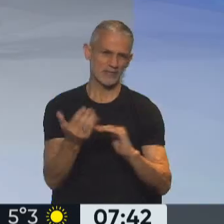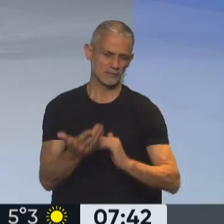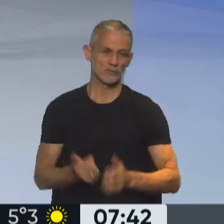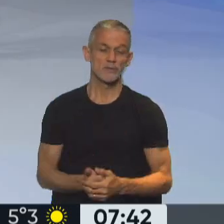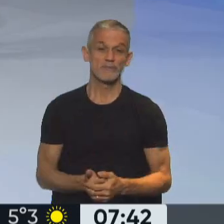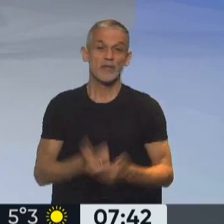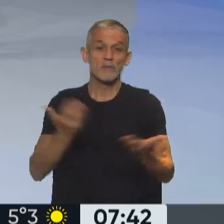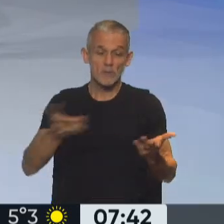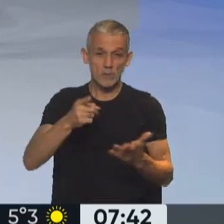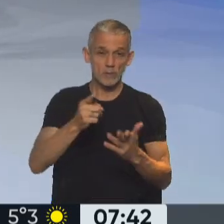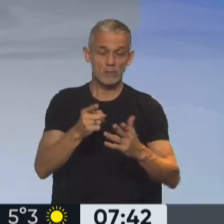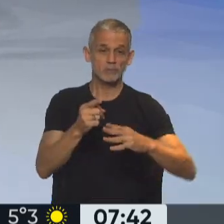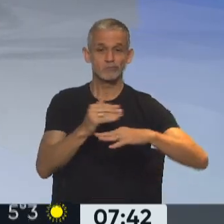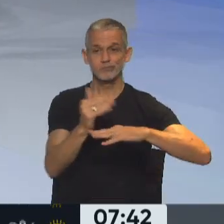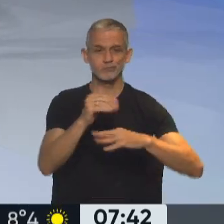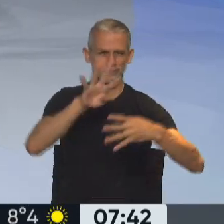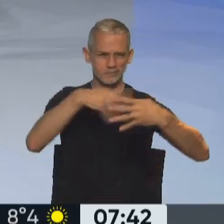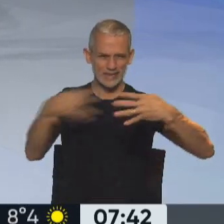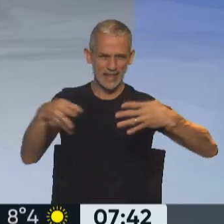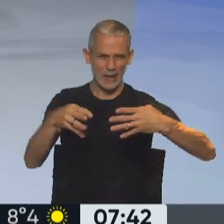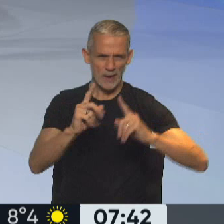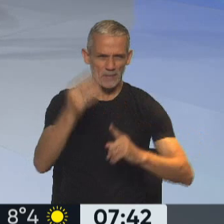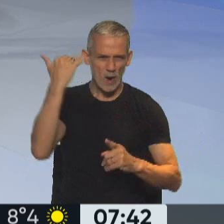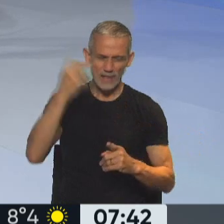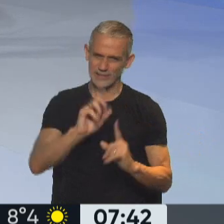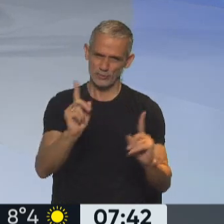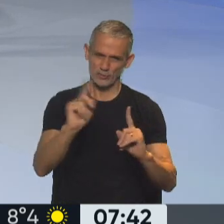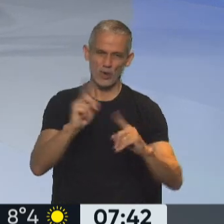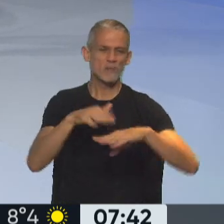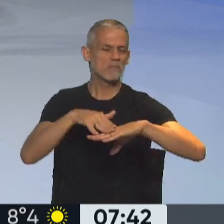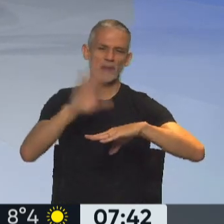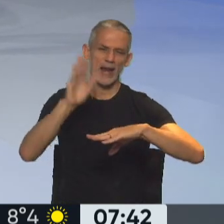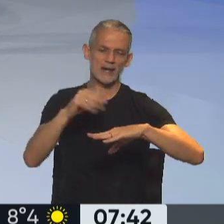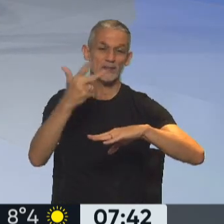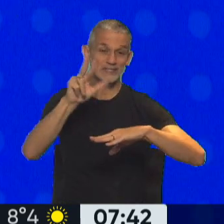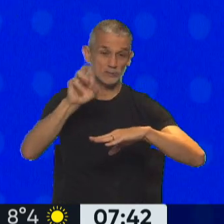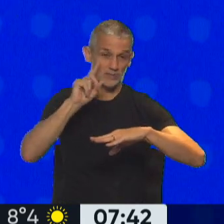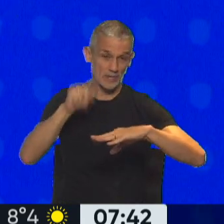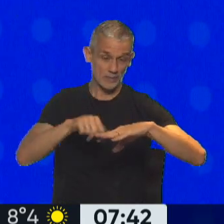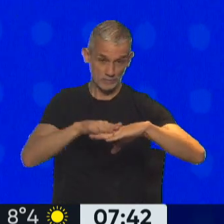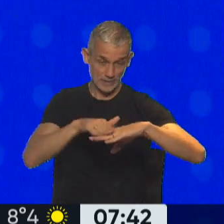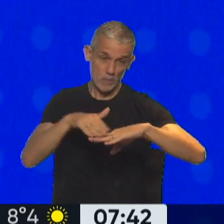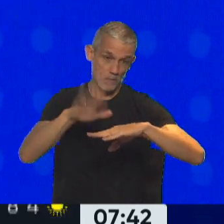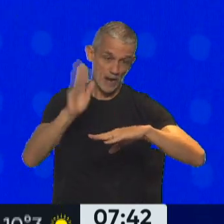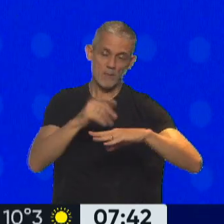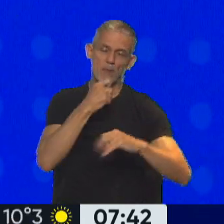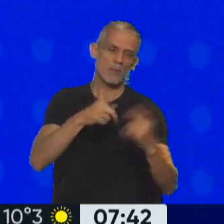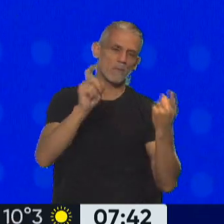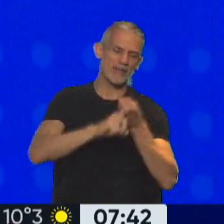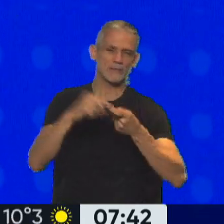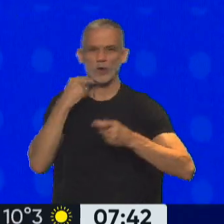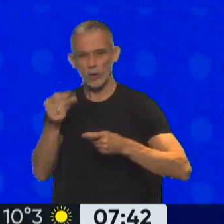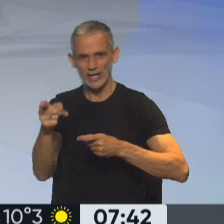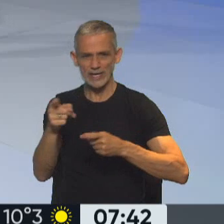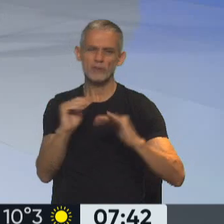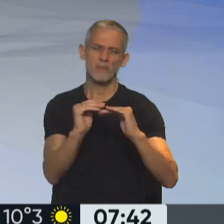se aplican son las escalas o la famosa tablita, ¿no? A partir de este monto, hay después, si es un matrimonio con hijos, se